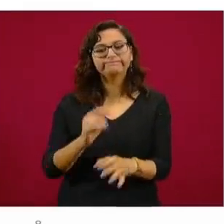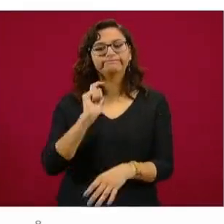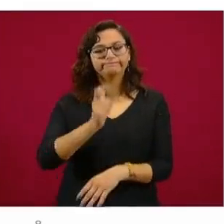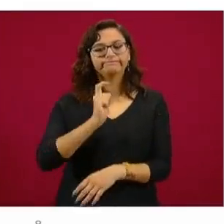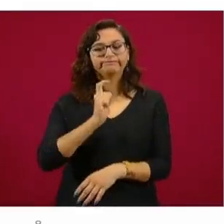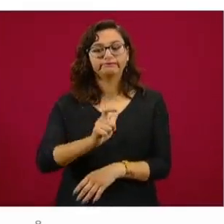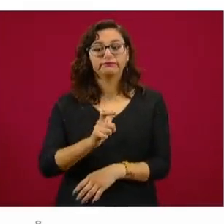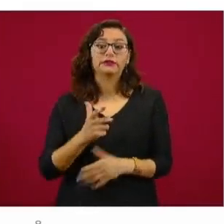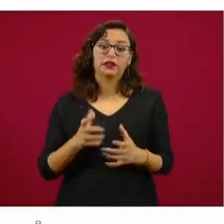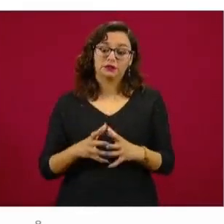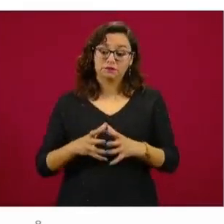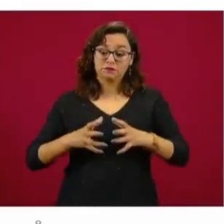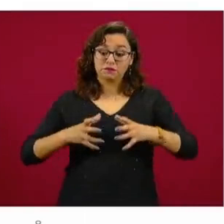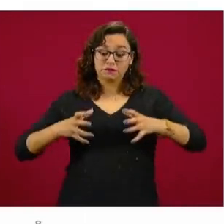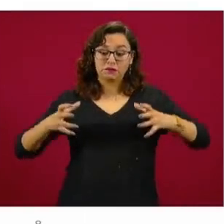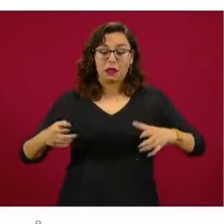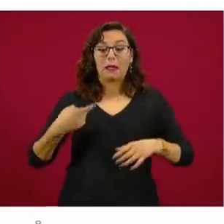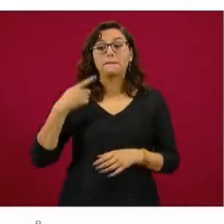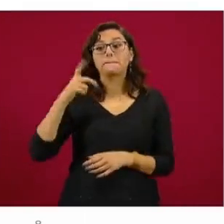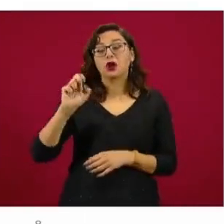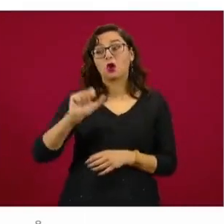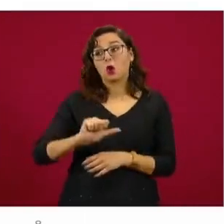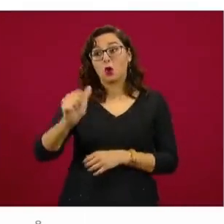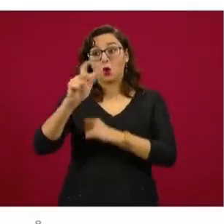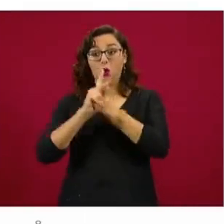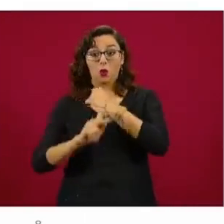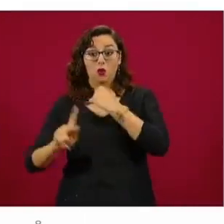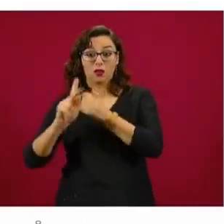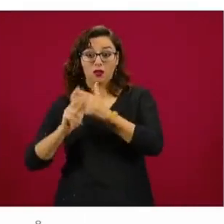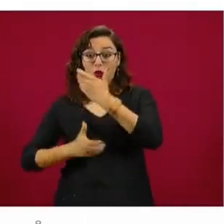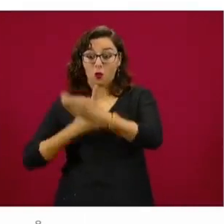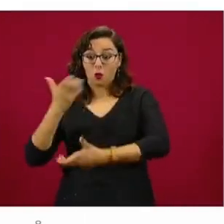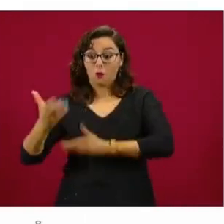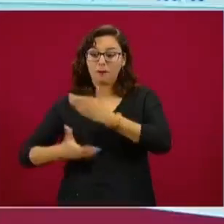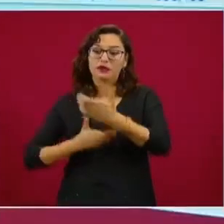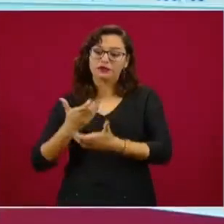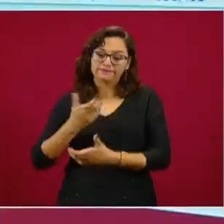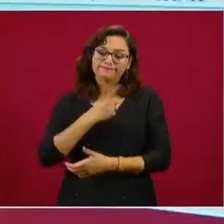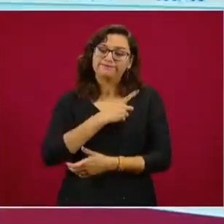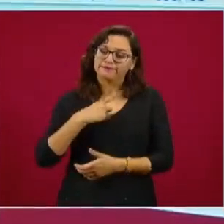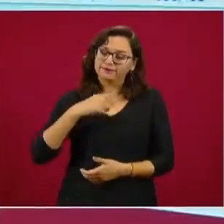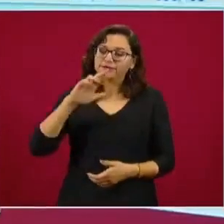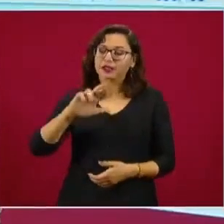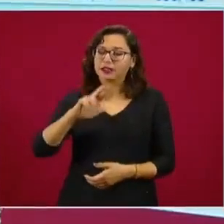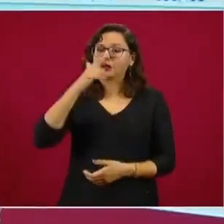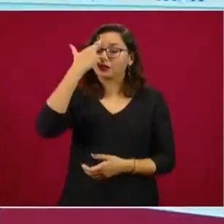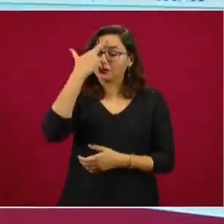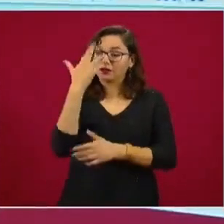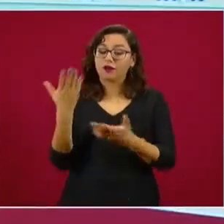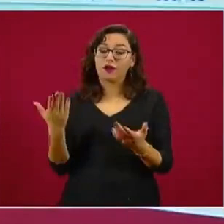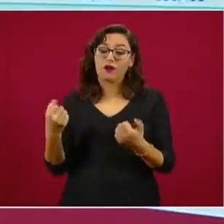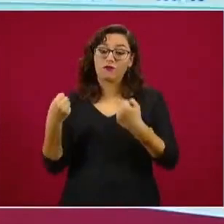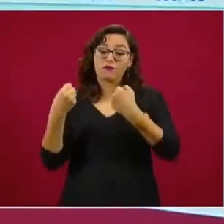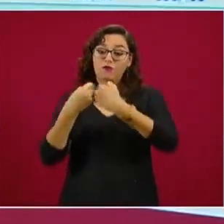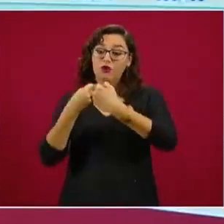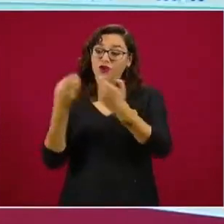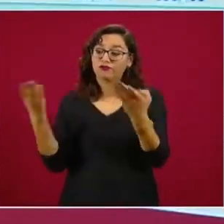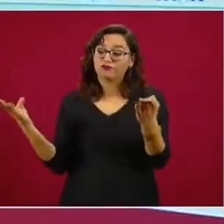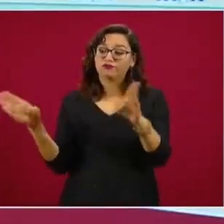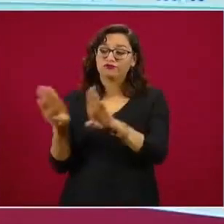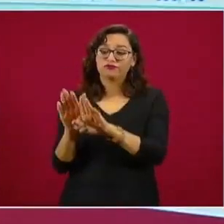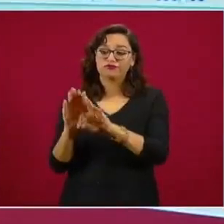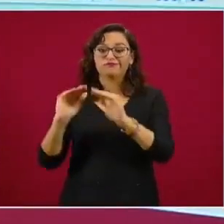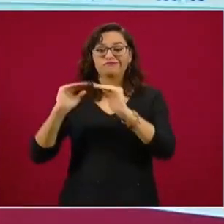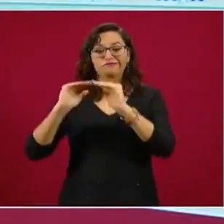interno. Sin embargo, comercio exterior, otra vez recordemos que estuvieron las fronteras cerradas, ahí es donde se observa un decrecimiento